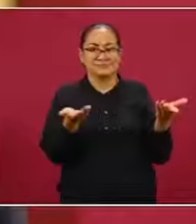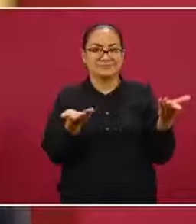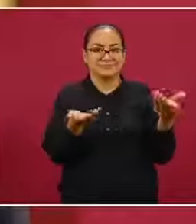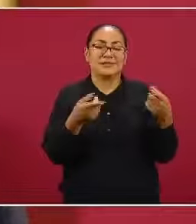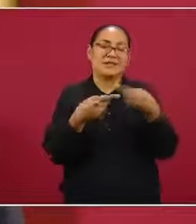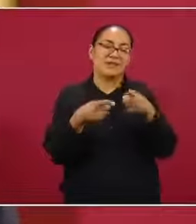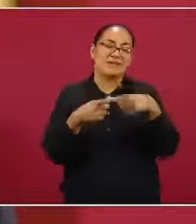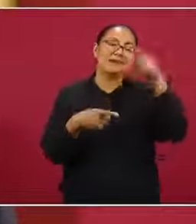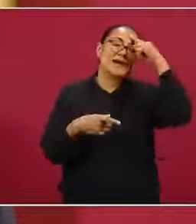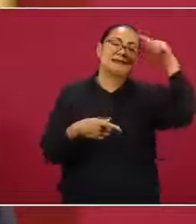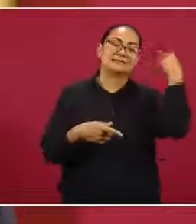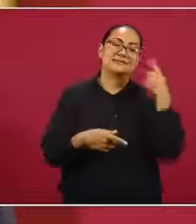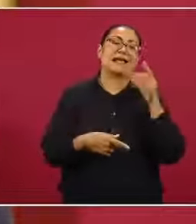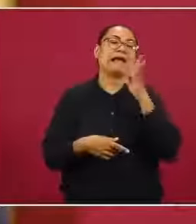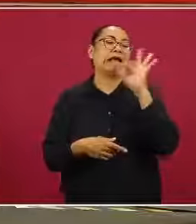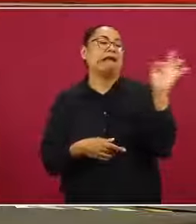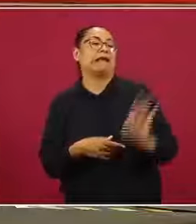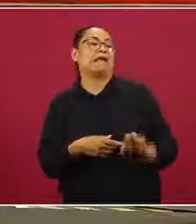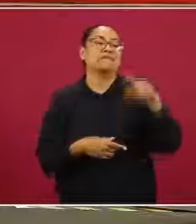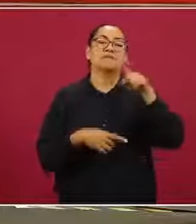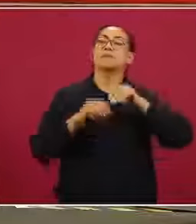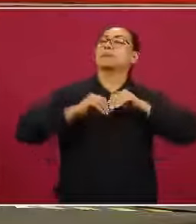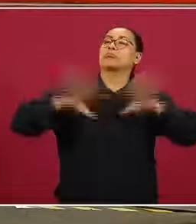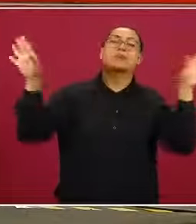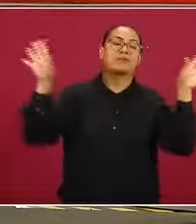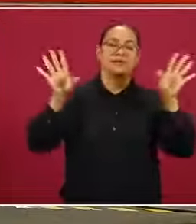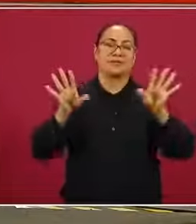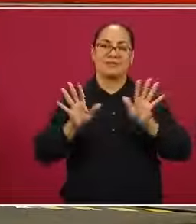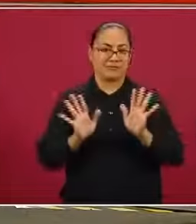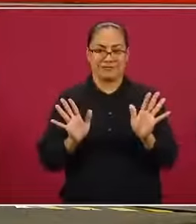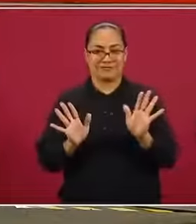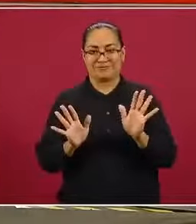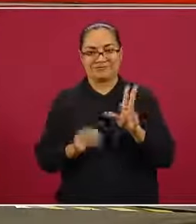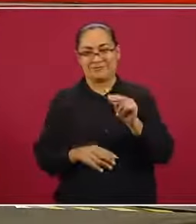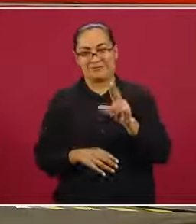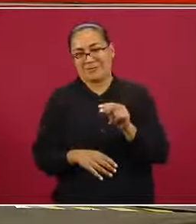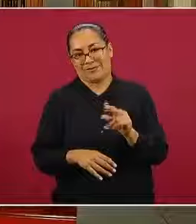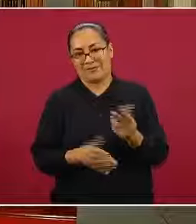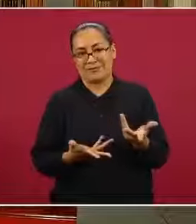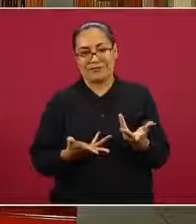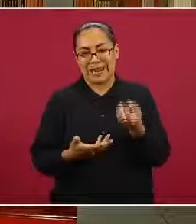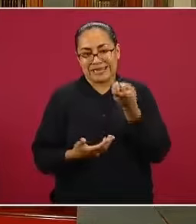nota, pero no sería muy ilustrativo del proceso. ¿Y tenía una sobre?